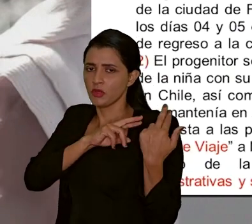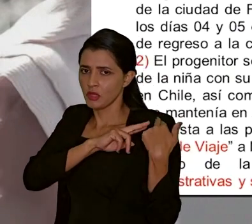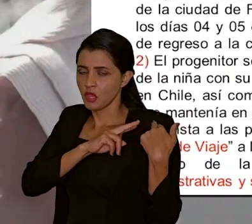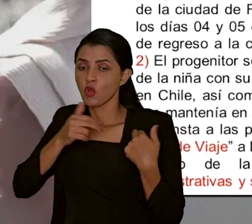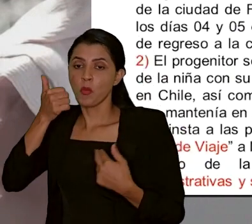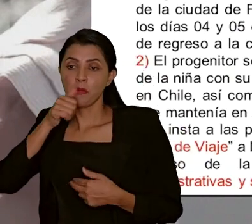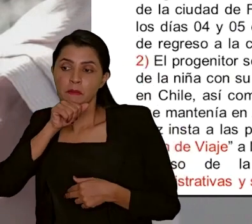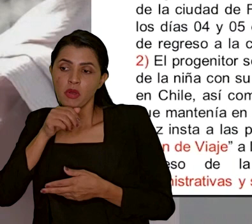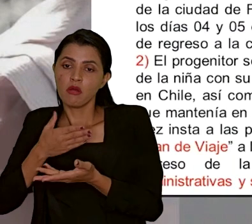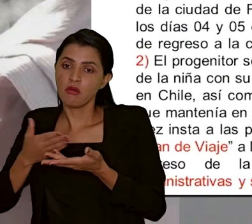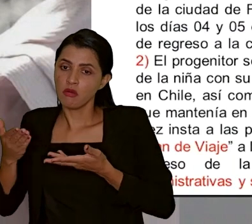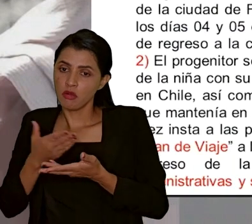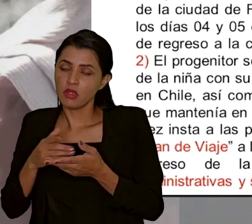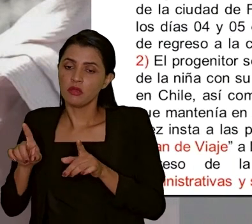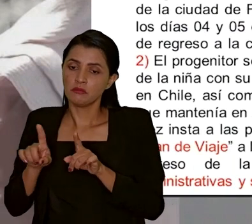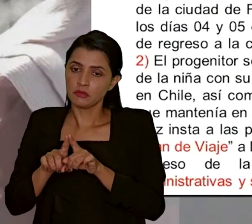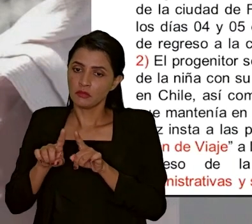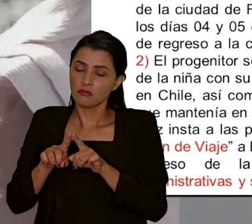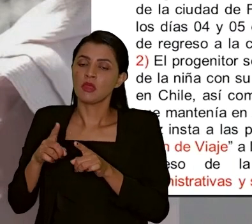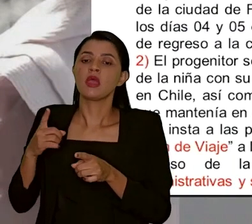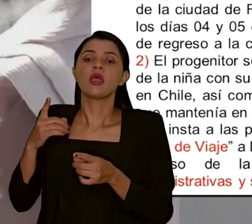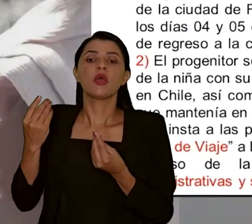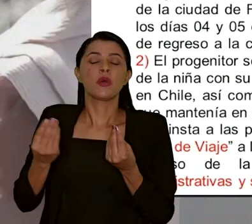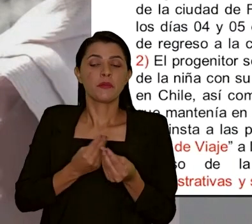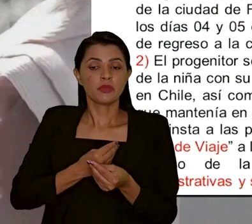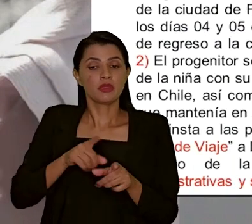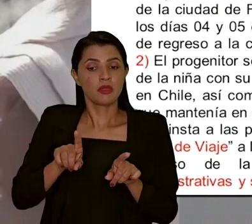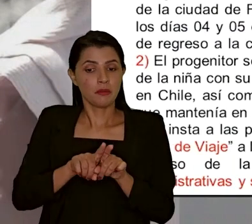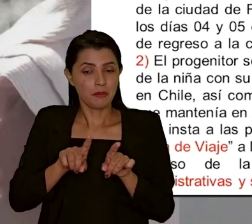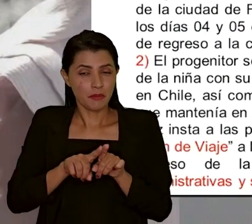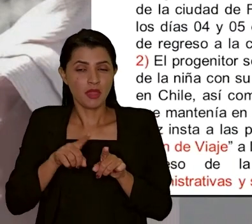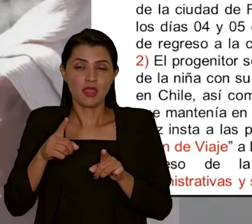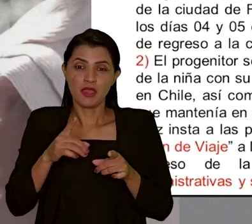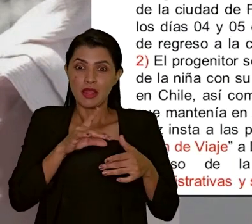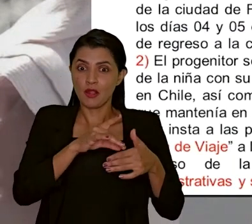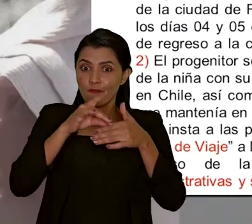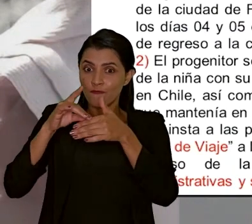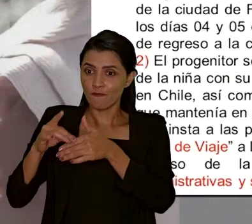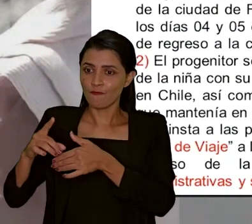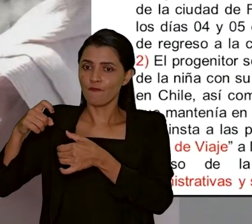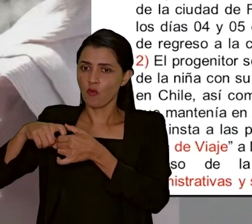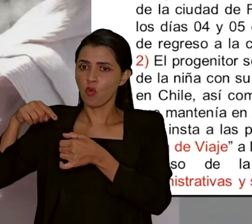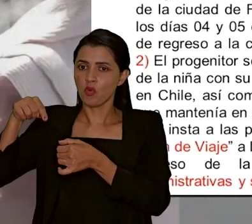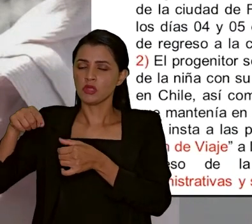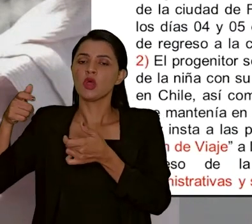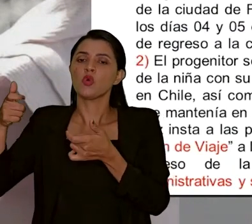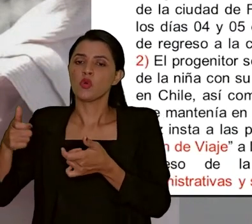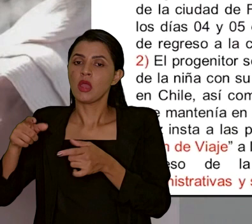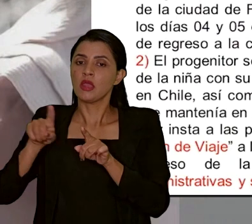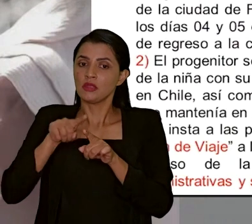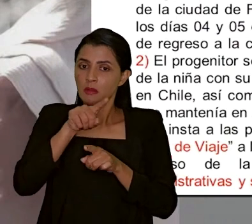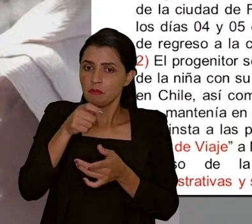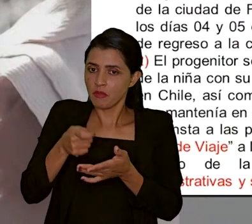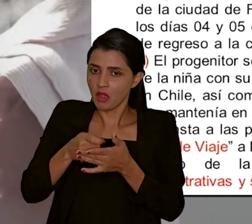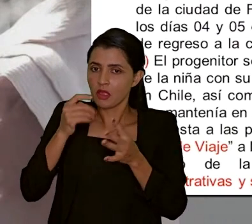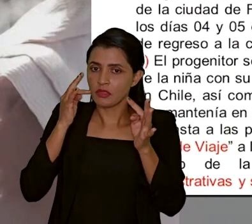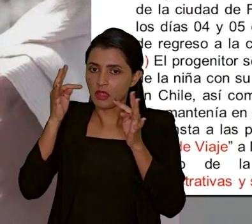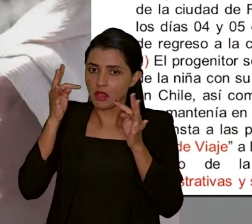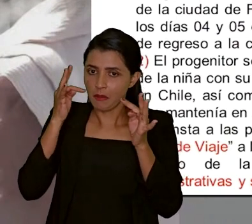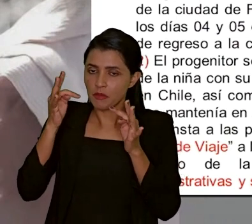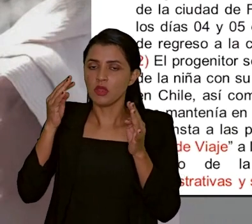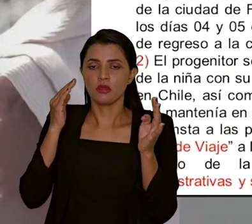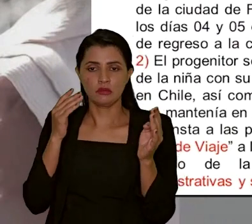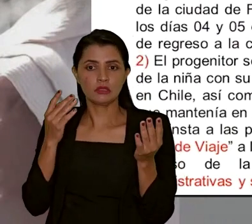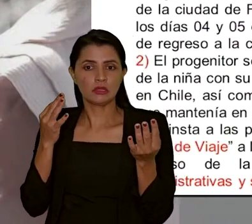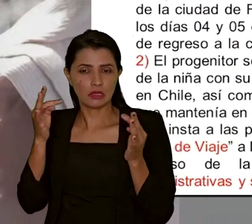en Chile, así como a retornar las sesiones de terapia que mantenía en Arica. Por último, el juez insta a las partes